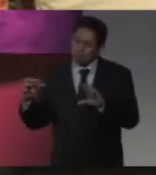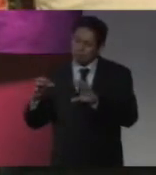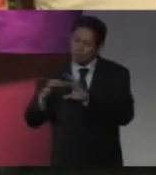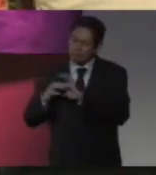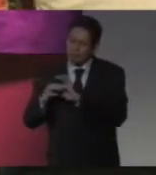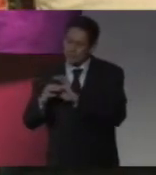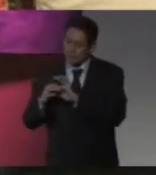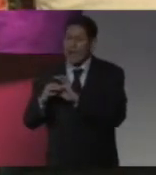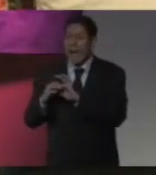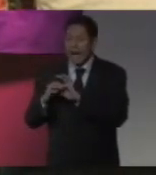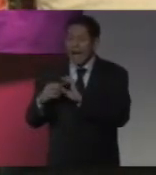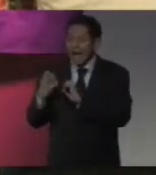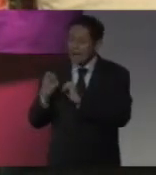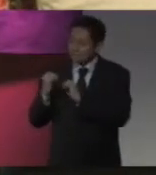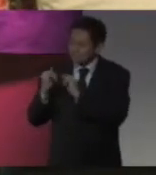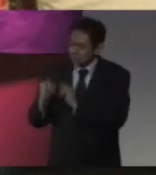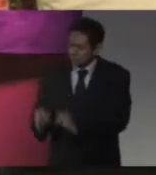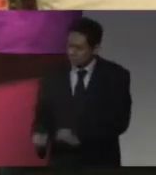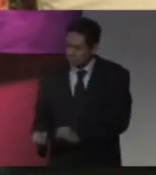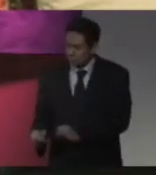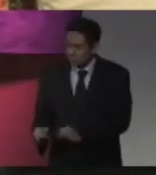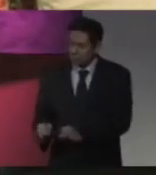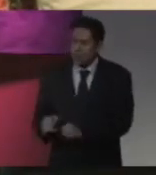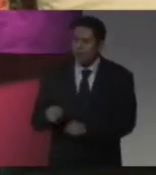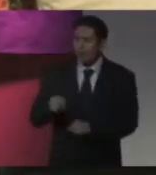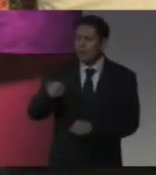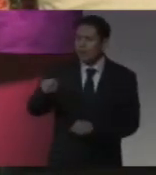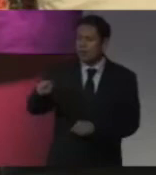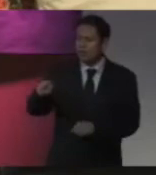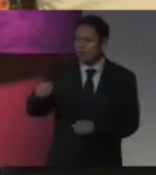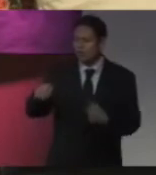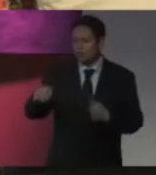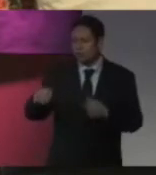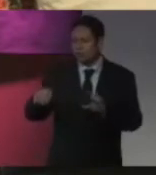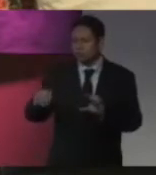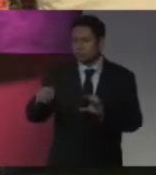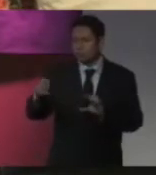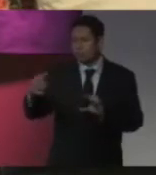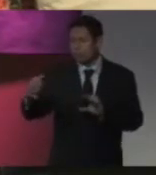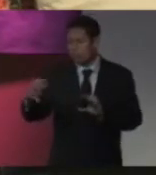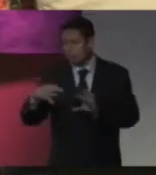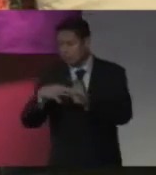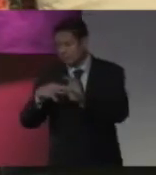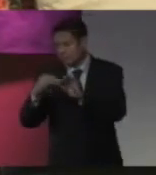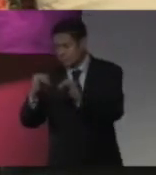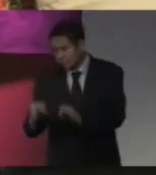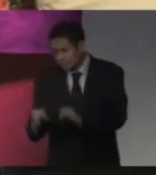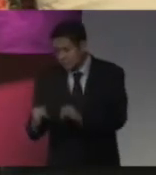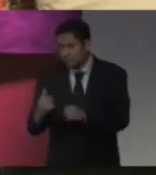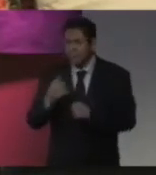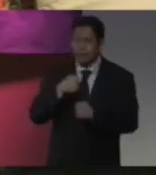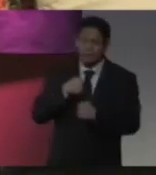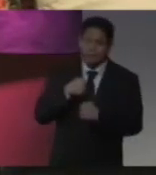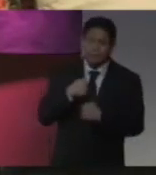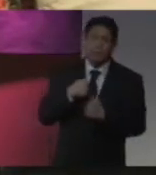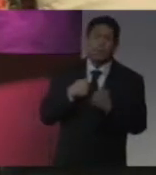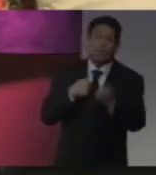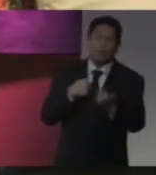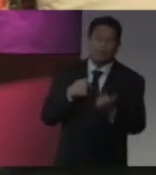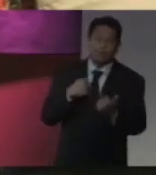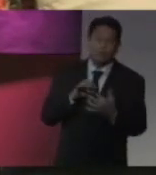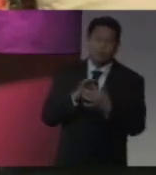ustedes con las que dialogamos hace rato. Yo estoy completa en comunidad.